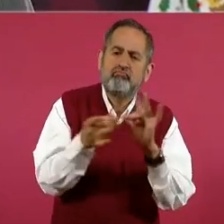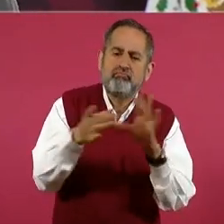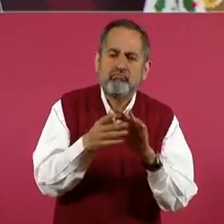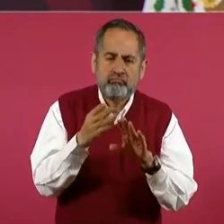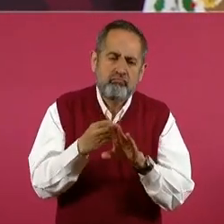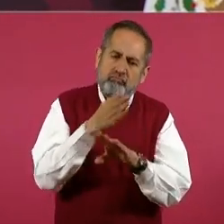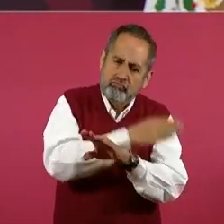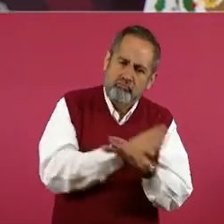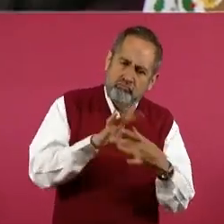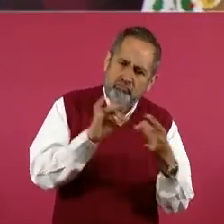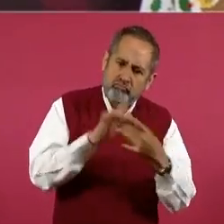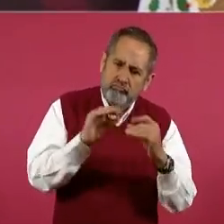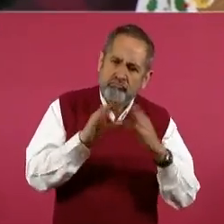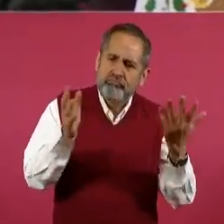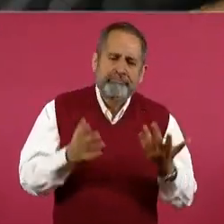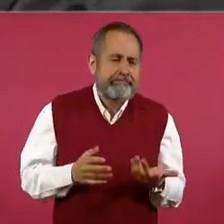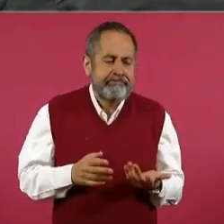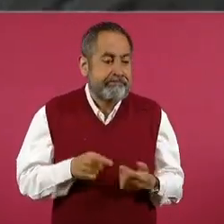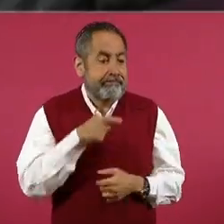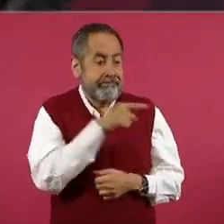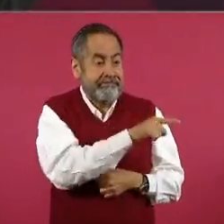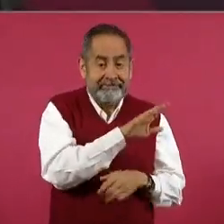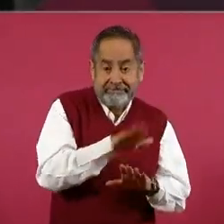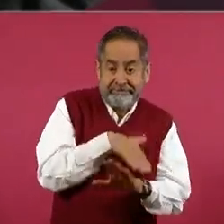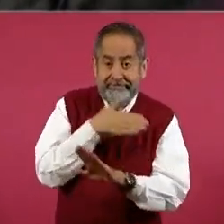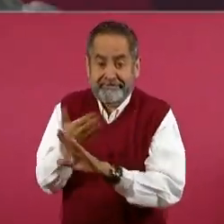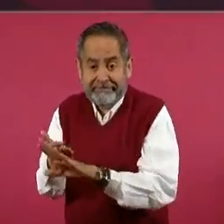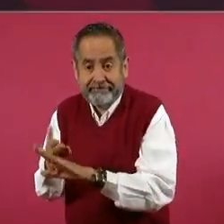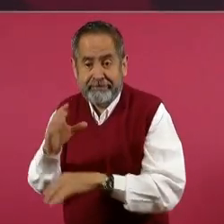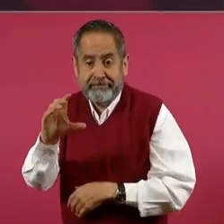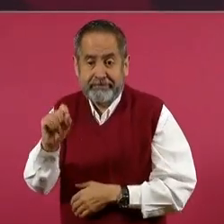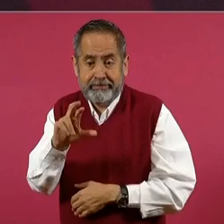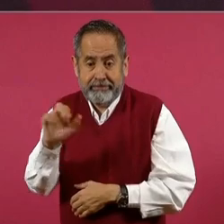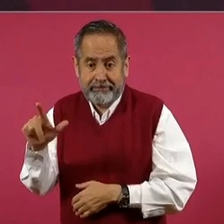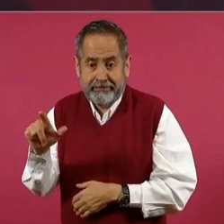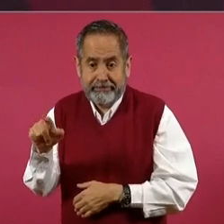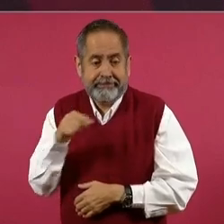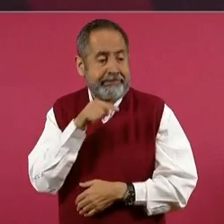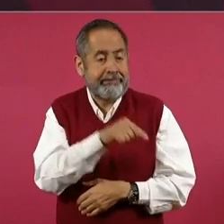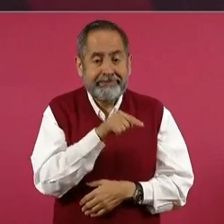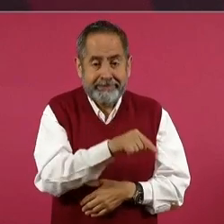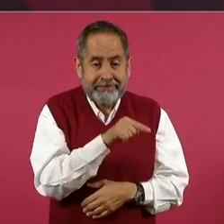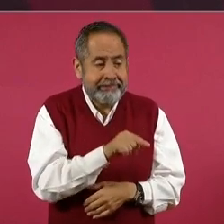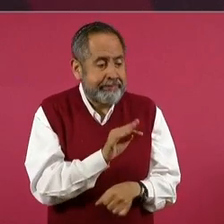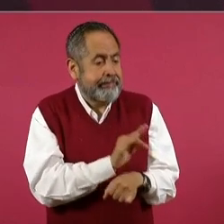como está en contra de Corral, está a favor de